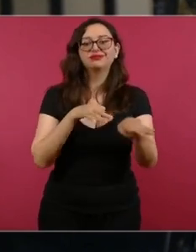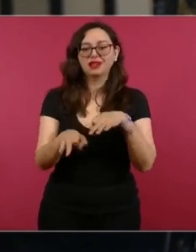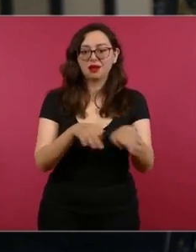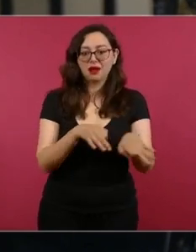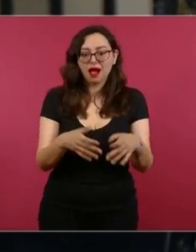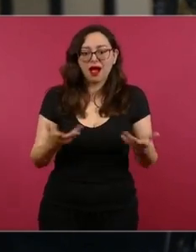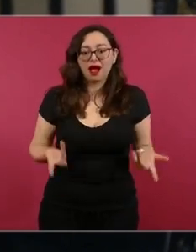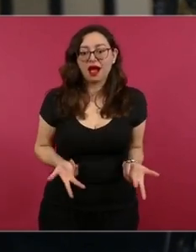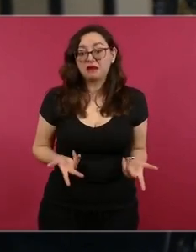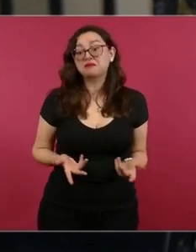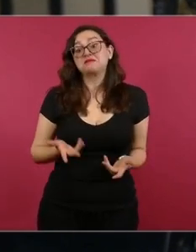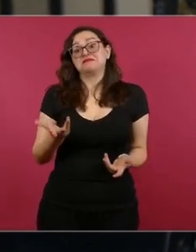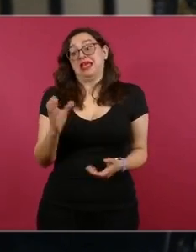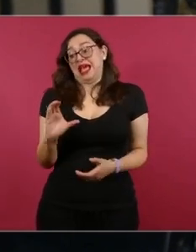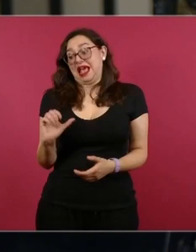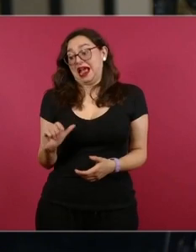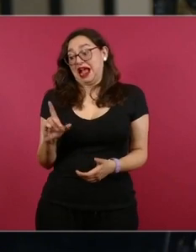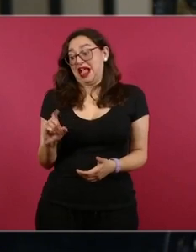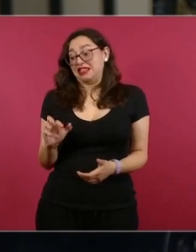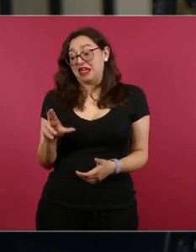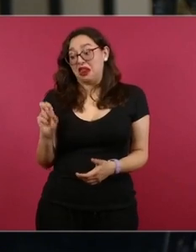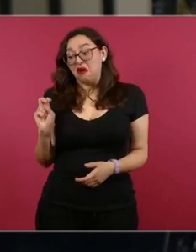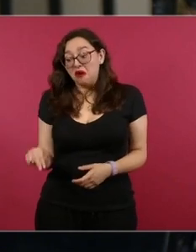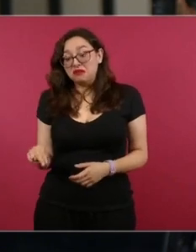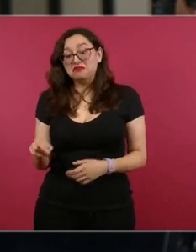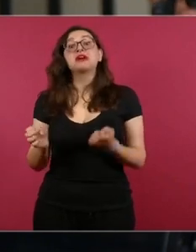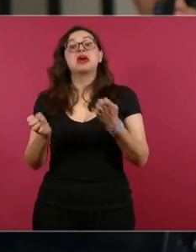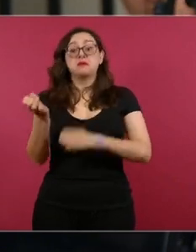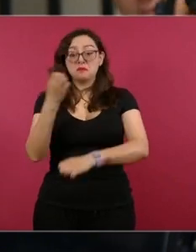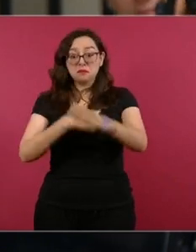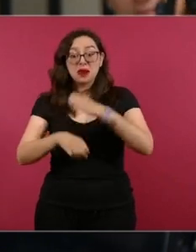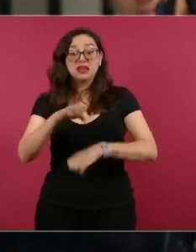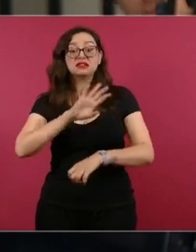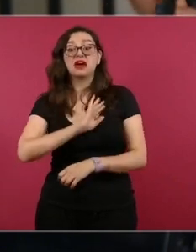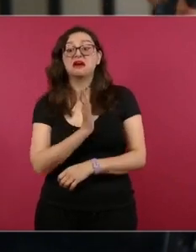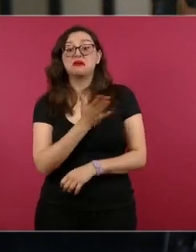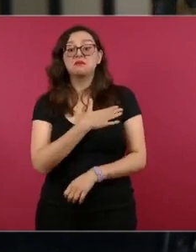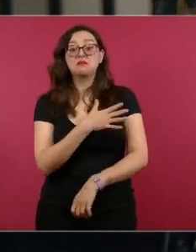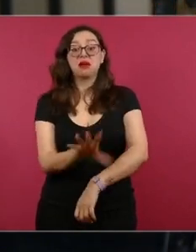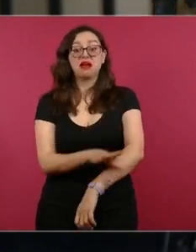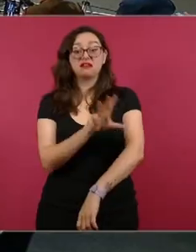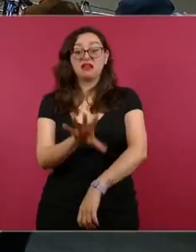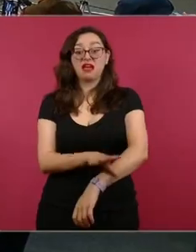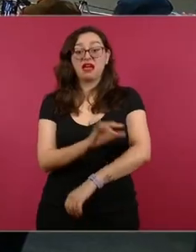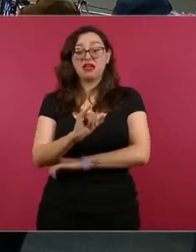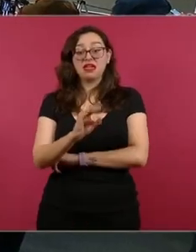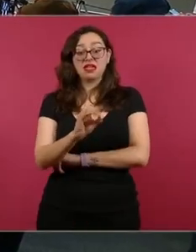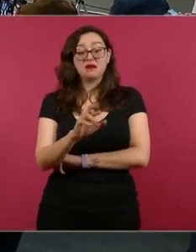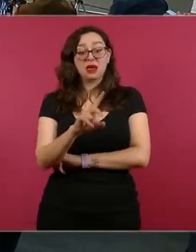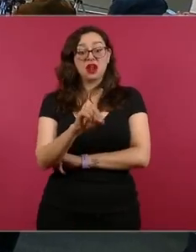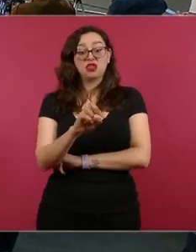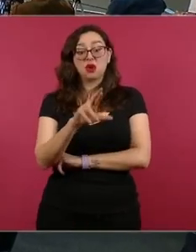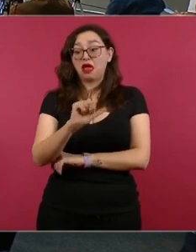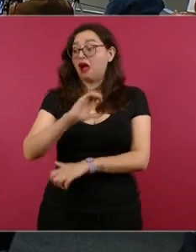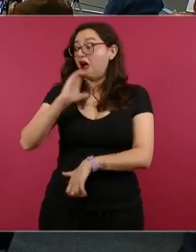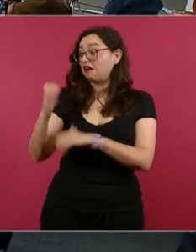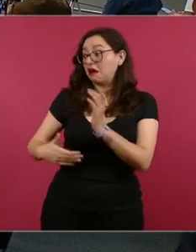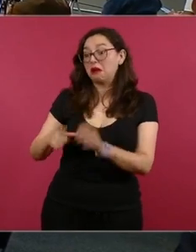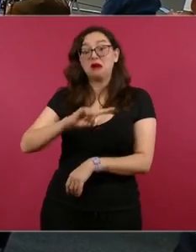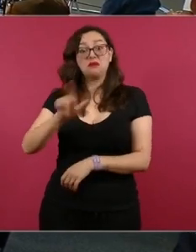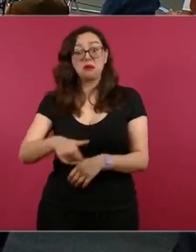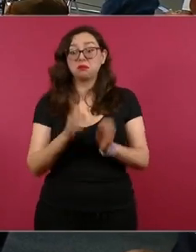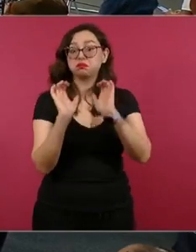a la empresa Iberdrola durante su mandato y terminó siendo empleado de Avangrid, una de sus filiales?